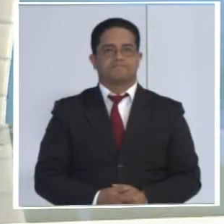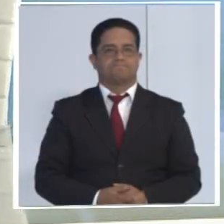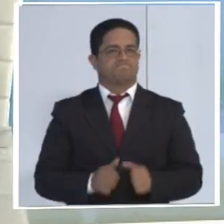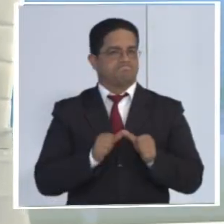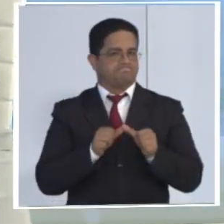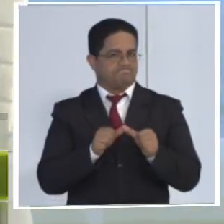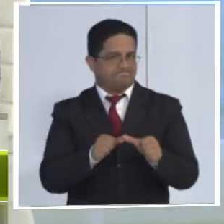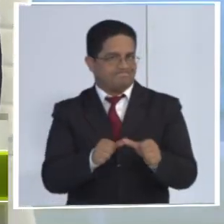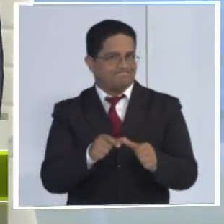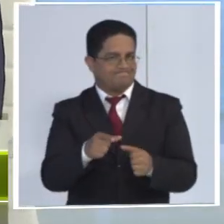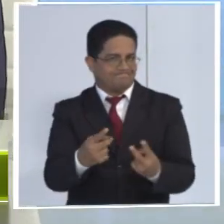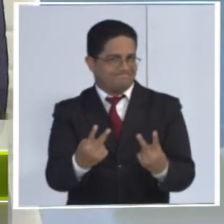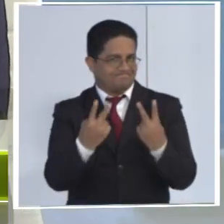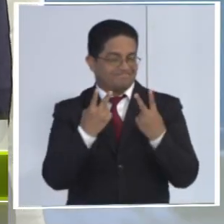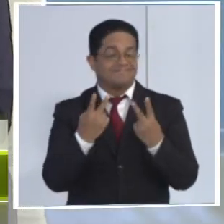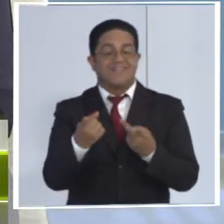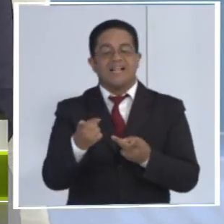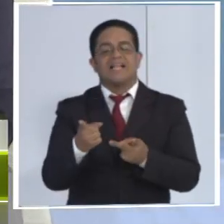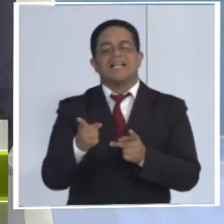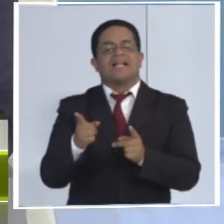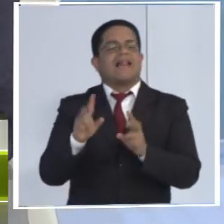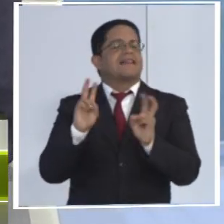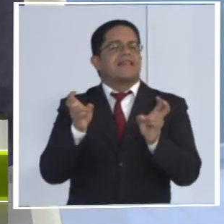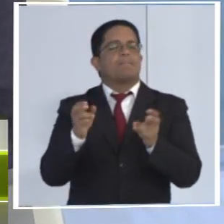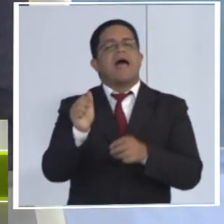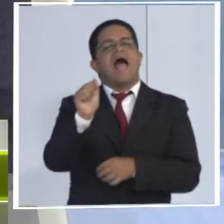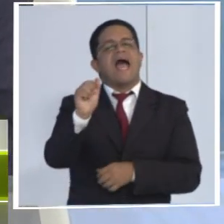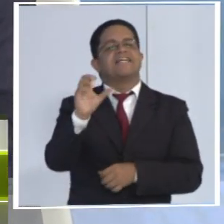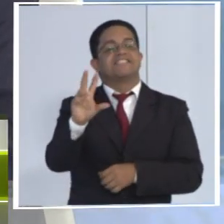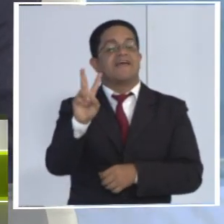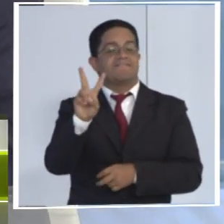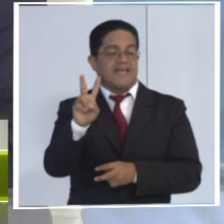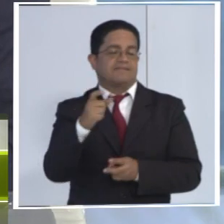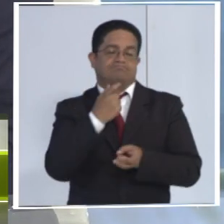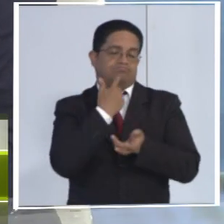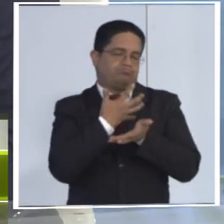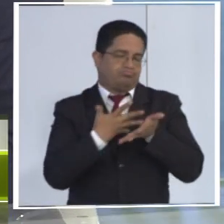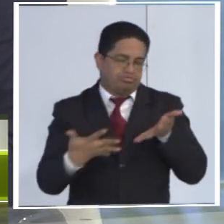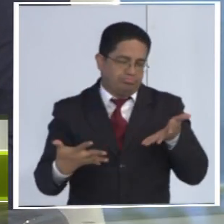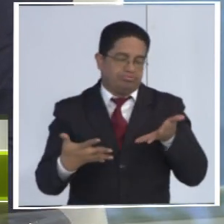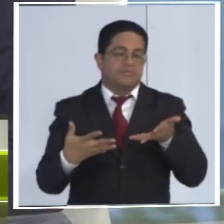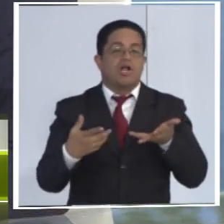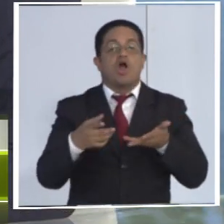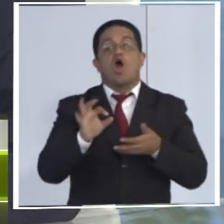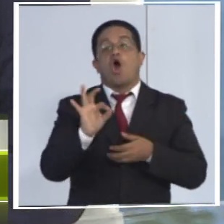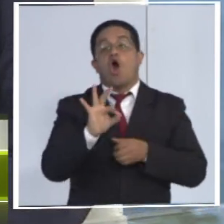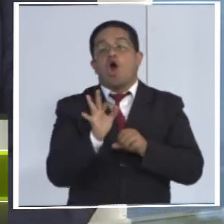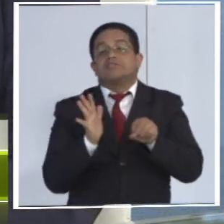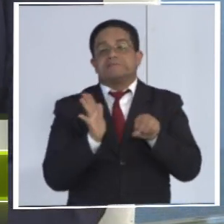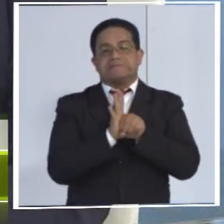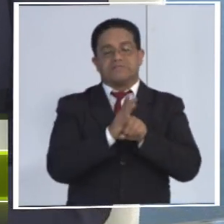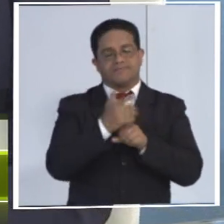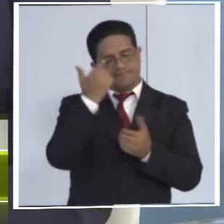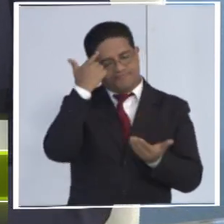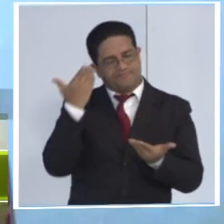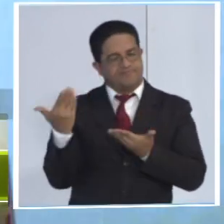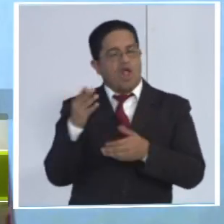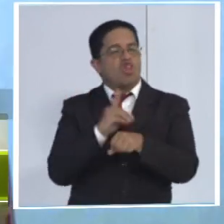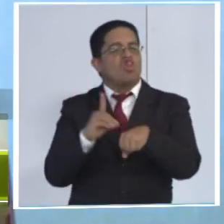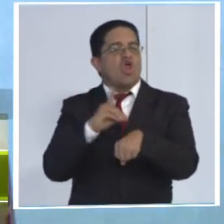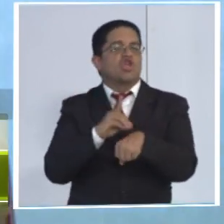Seguimos hablando sobre los accidentes cerebrovasculares, tanto los hemorrágicos como los isquémicos, con el doctor Adams Pernalete. Él